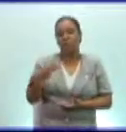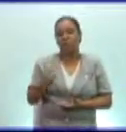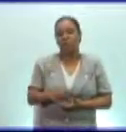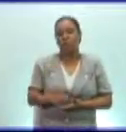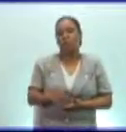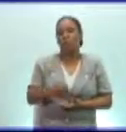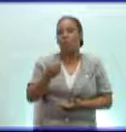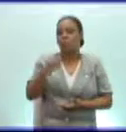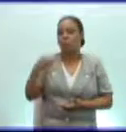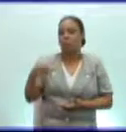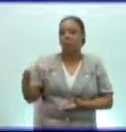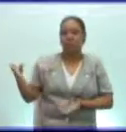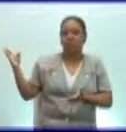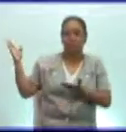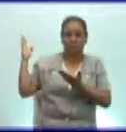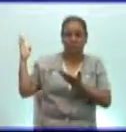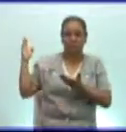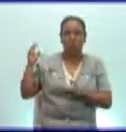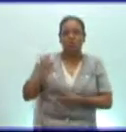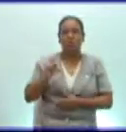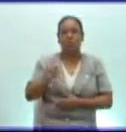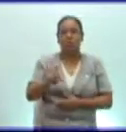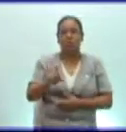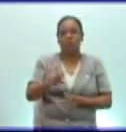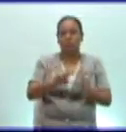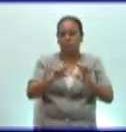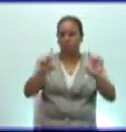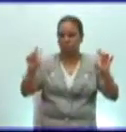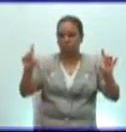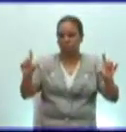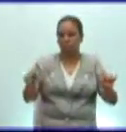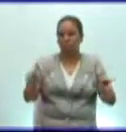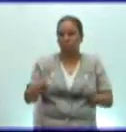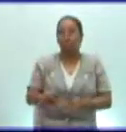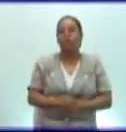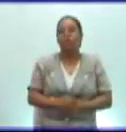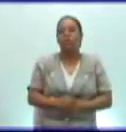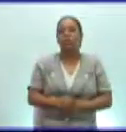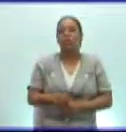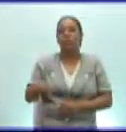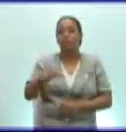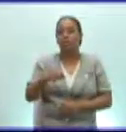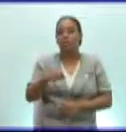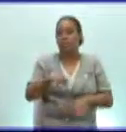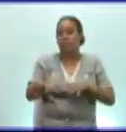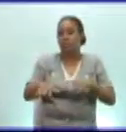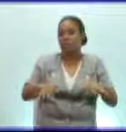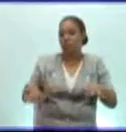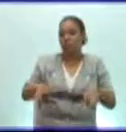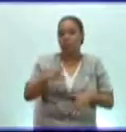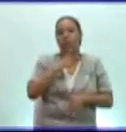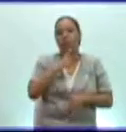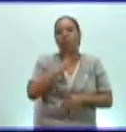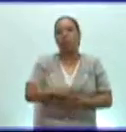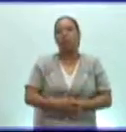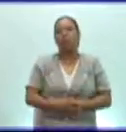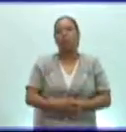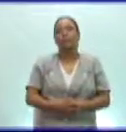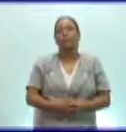última expresión de esta disociación del agua.